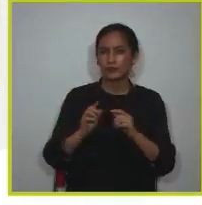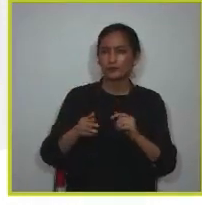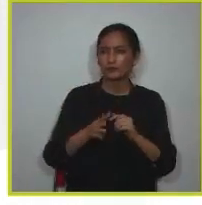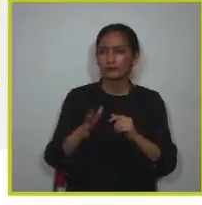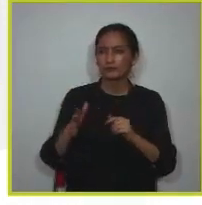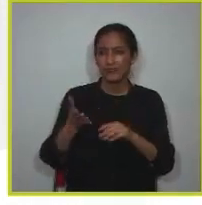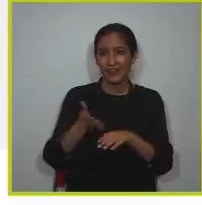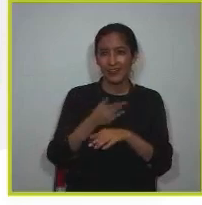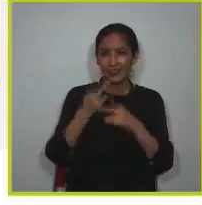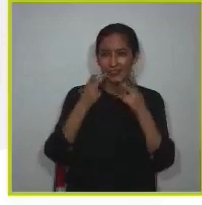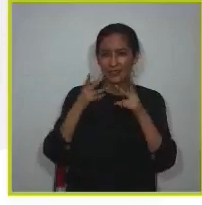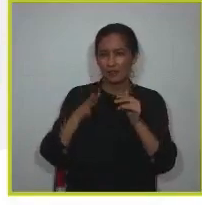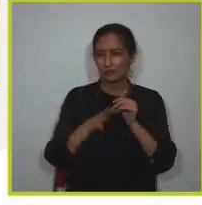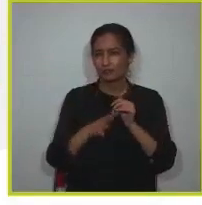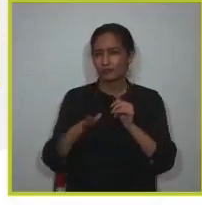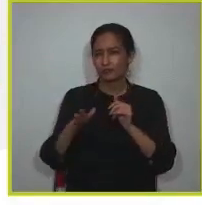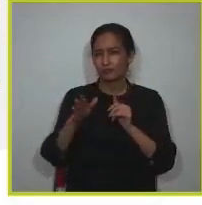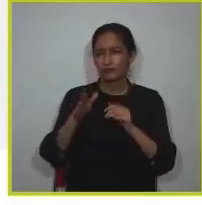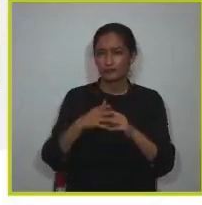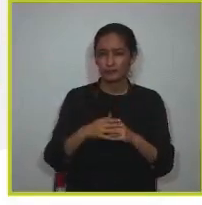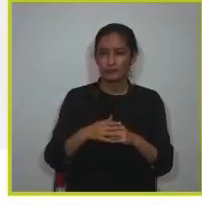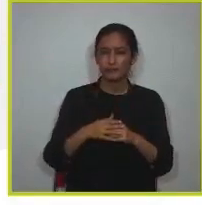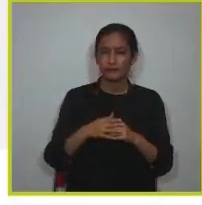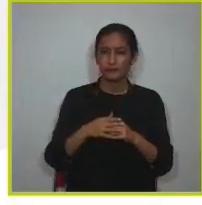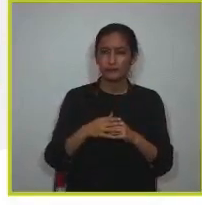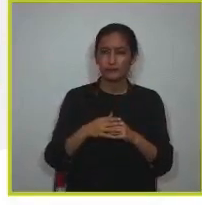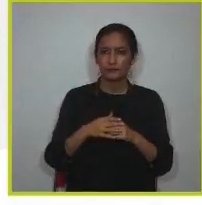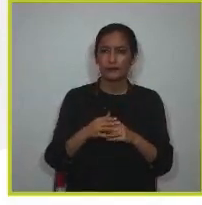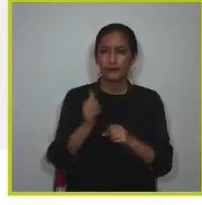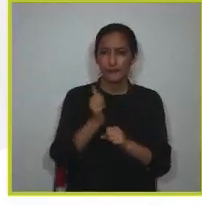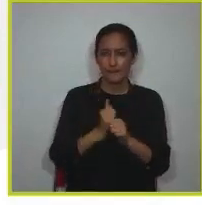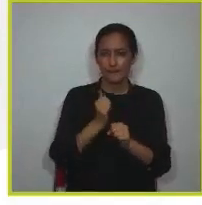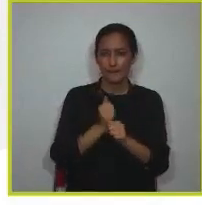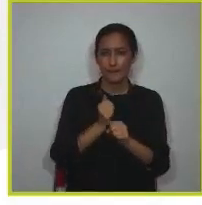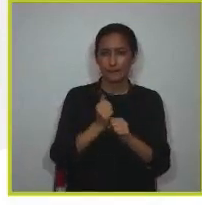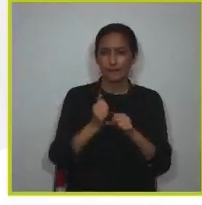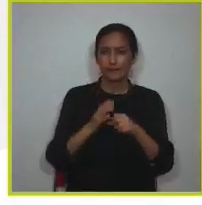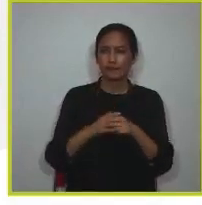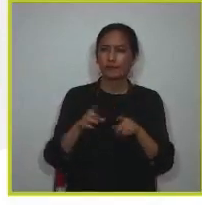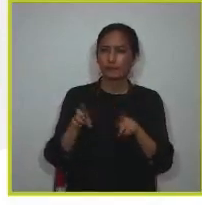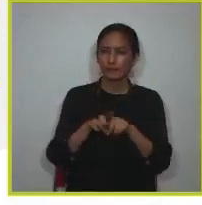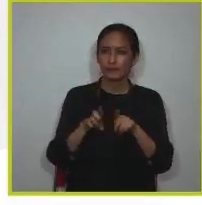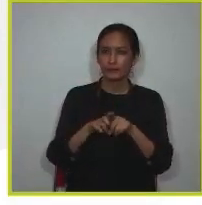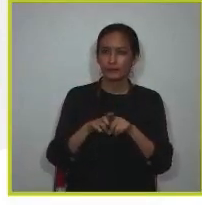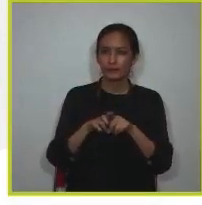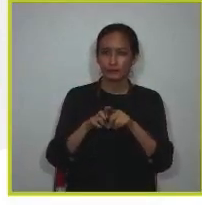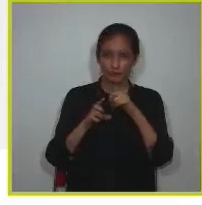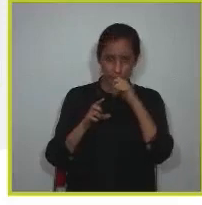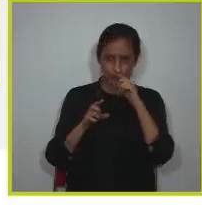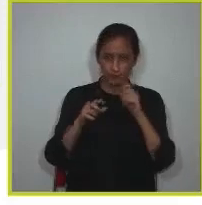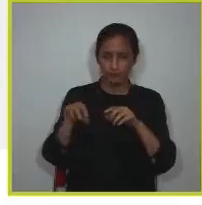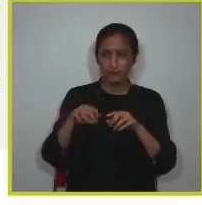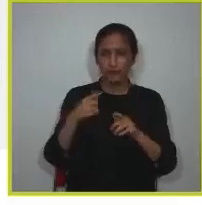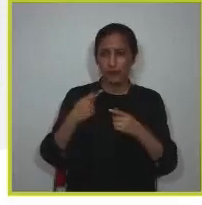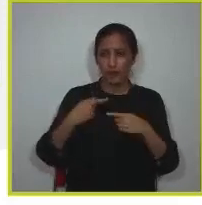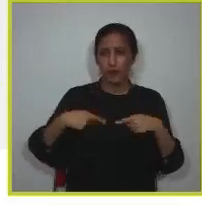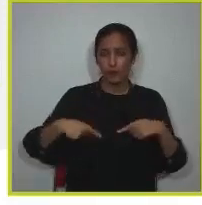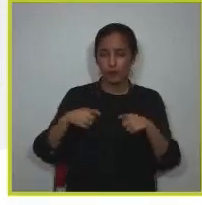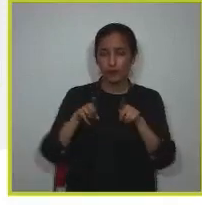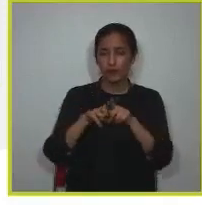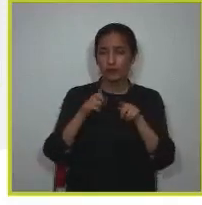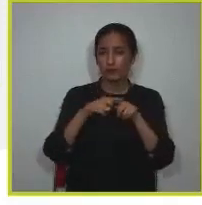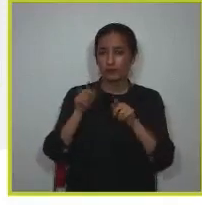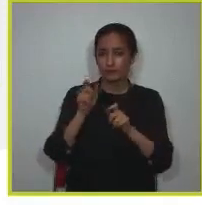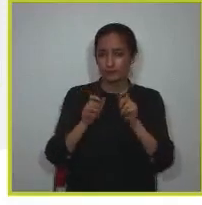cuencas que les he mencionado trabajamos también en mutua colaboración los especialistas